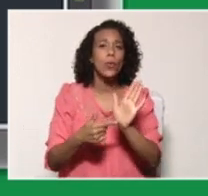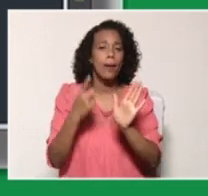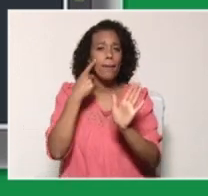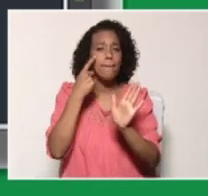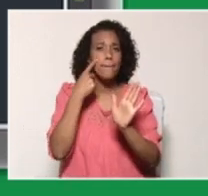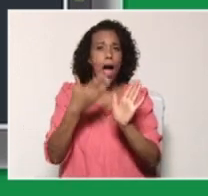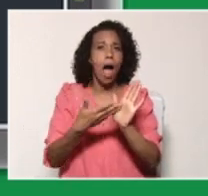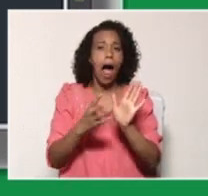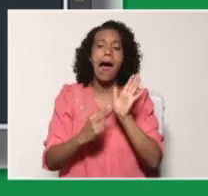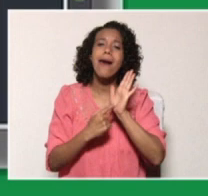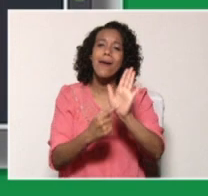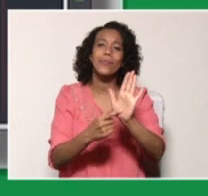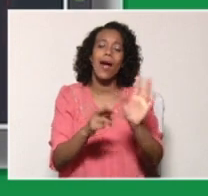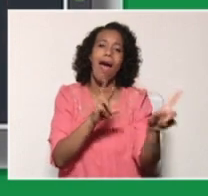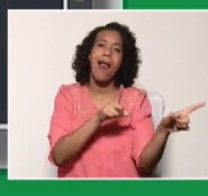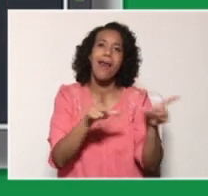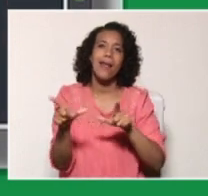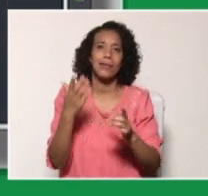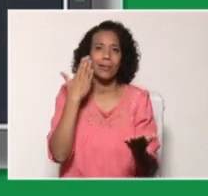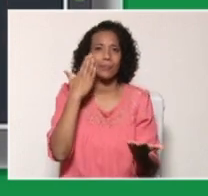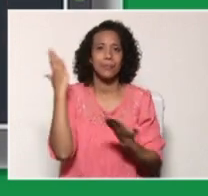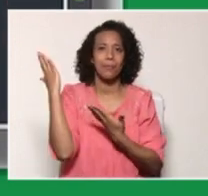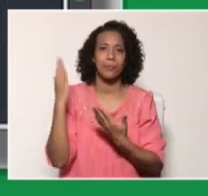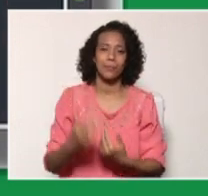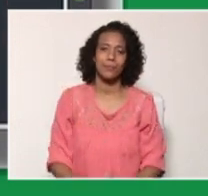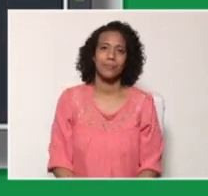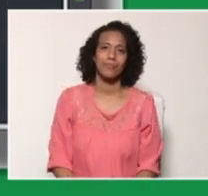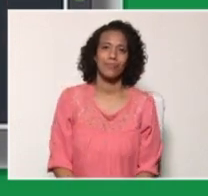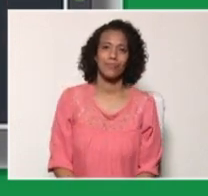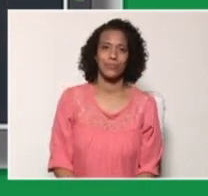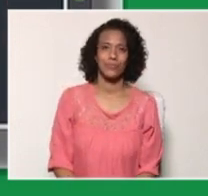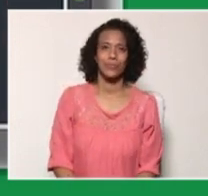nuestro resultado final.